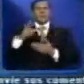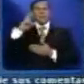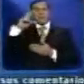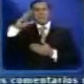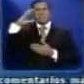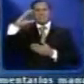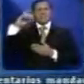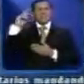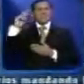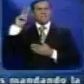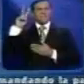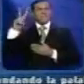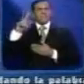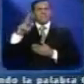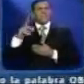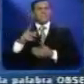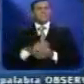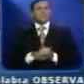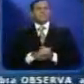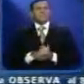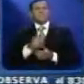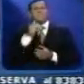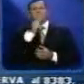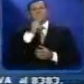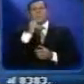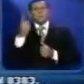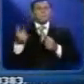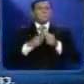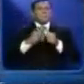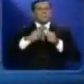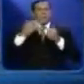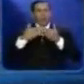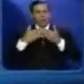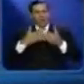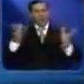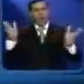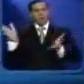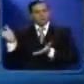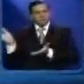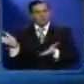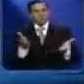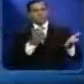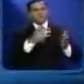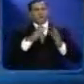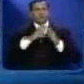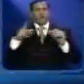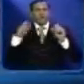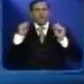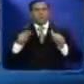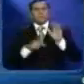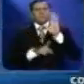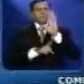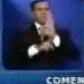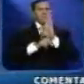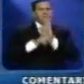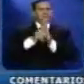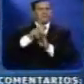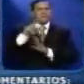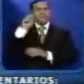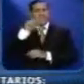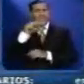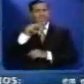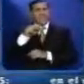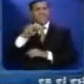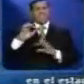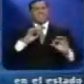RCTV, que fue quien me abrió las puertas a todos los escenarios, porque de allí salté